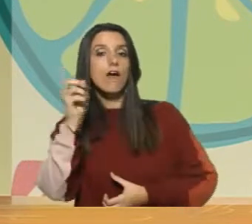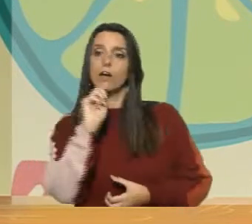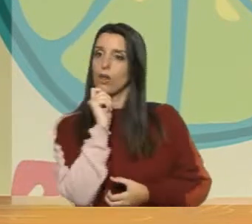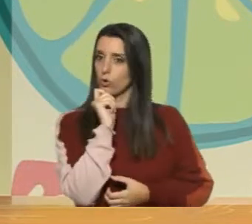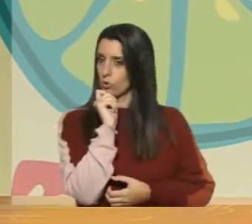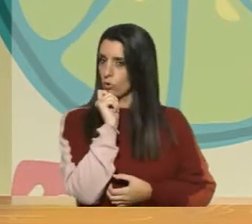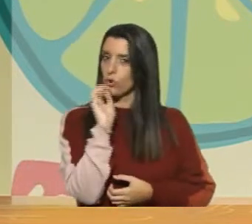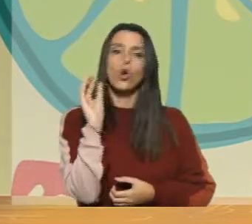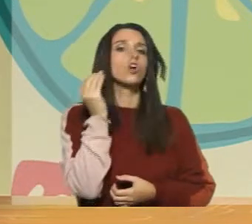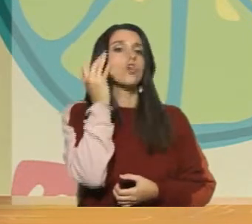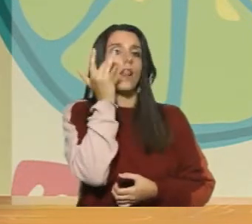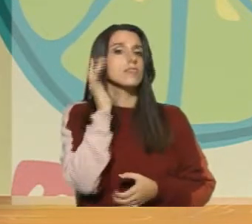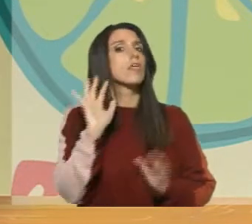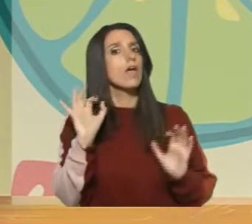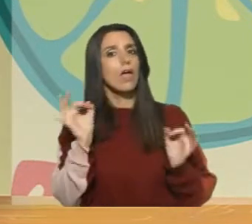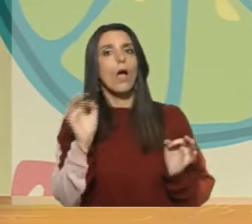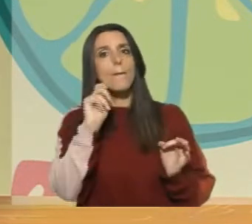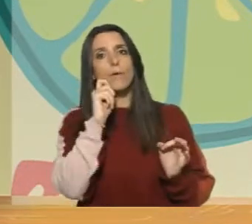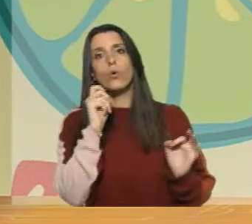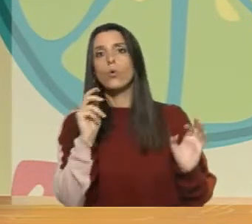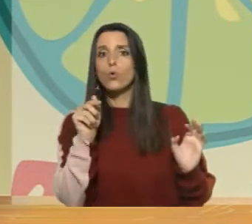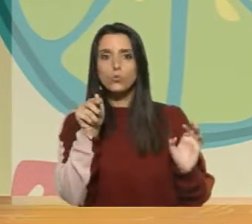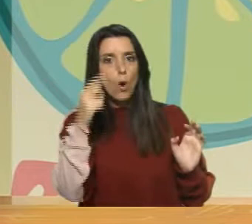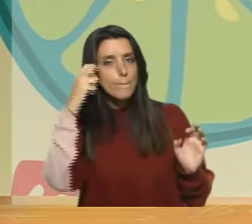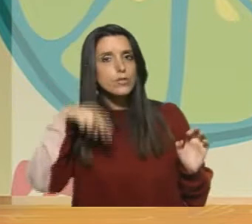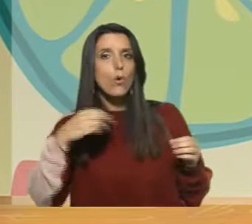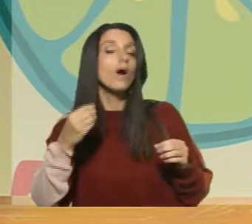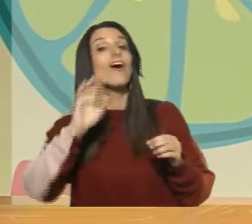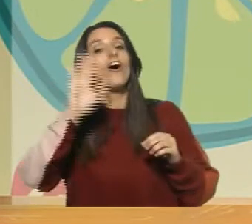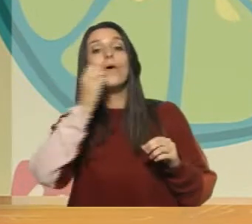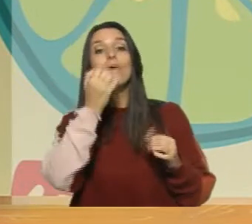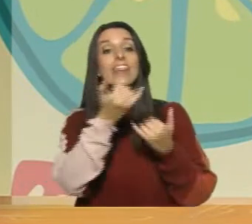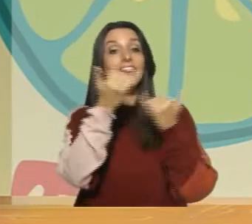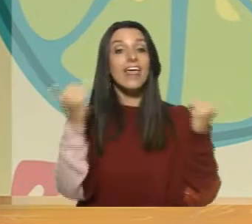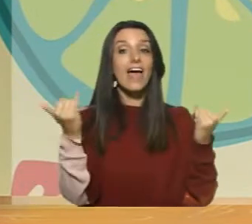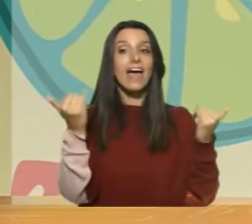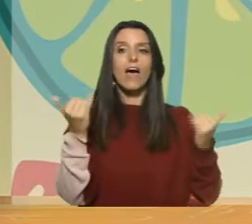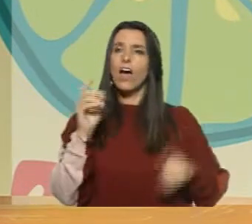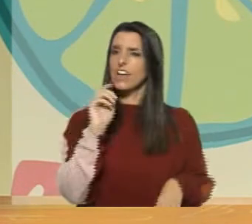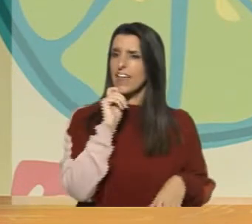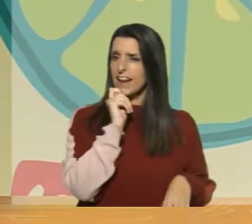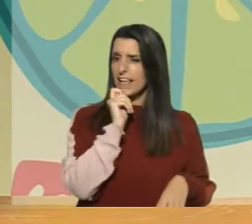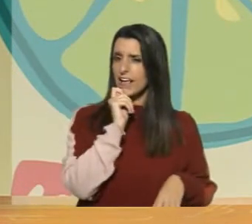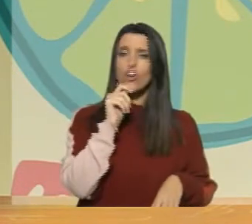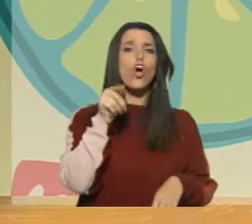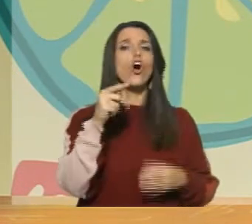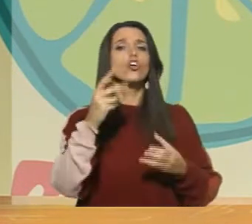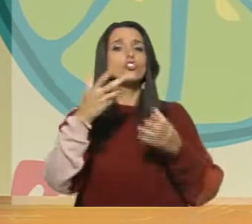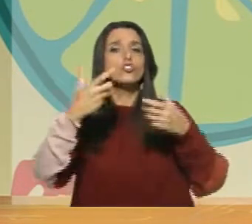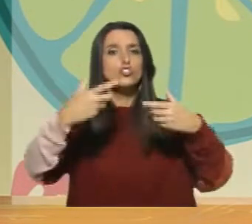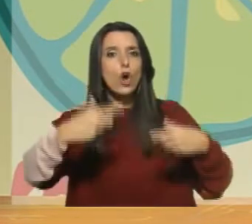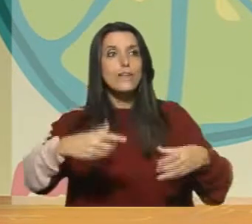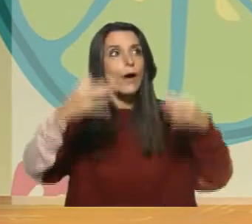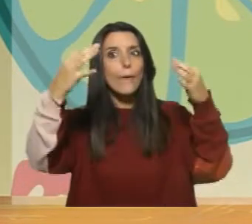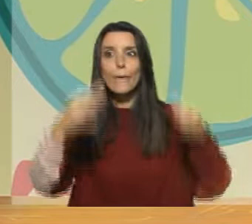Es que está ideal, lentejas, ¿no? Está ideal. Para hacerlo. Qué decís vos, Pauli. Totalmente. Hola, buen día, Ana y Pauli. Qué rica esa torta. Justo